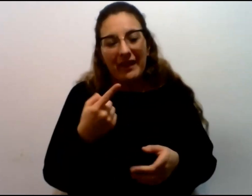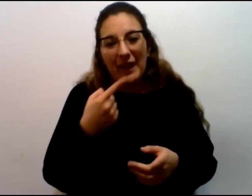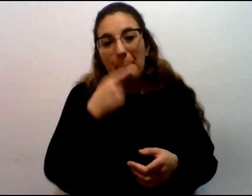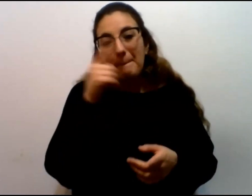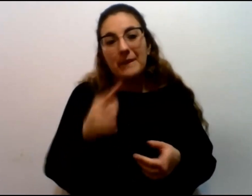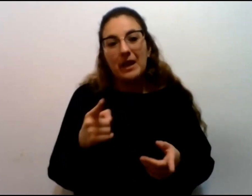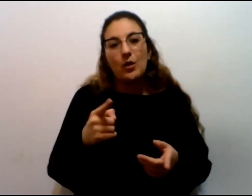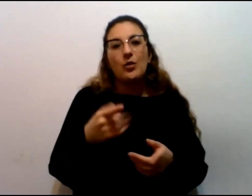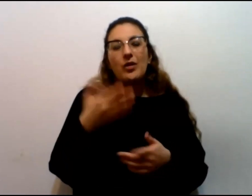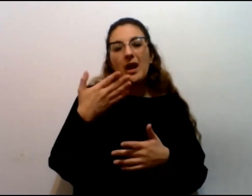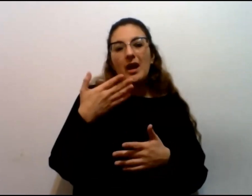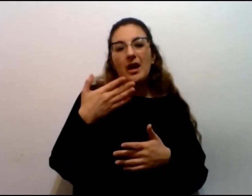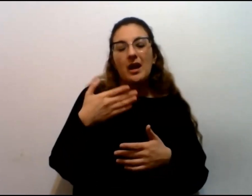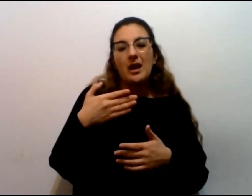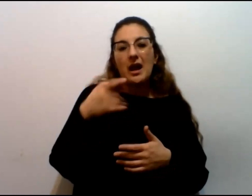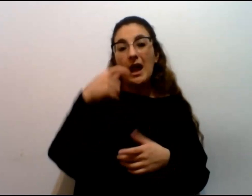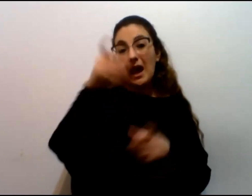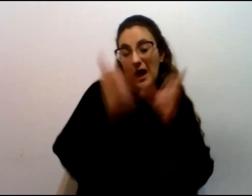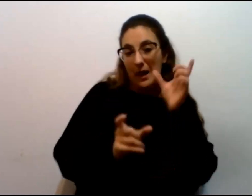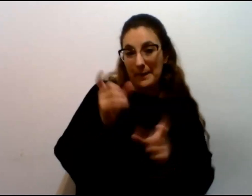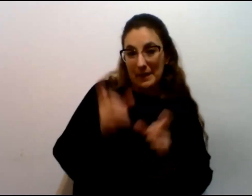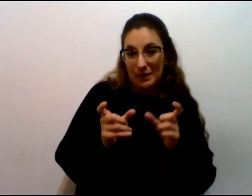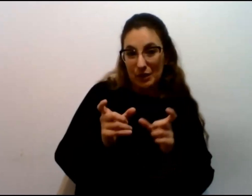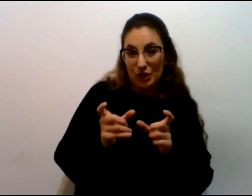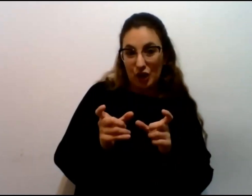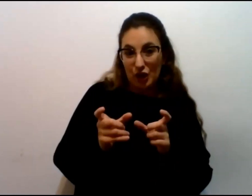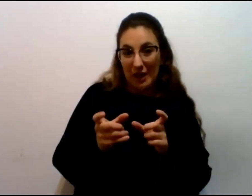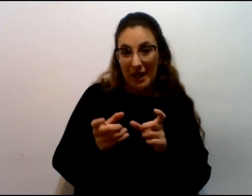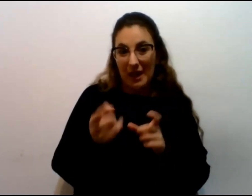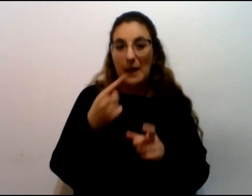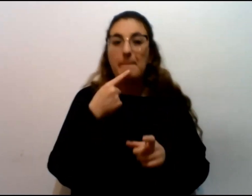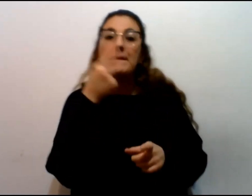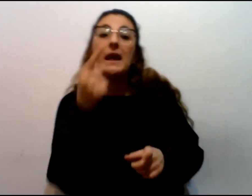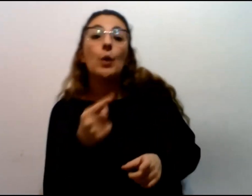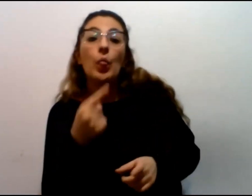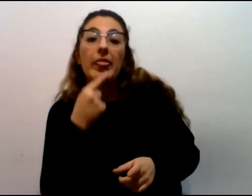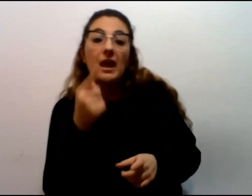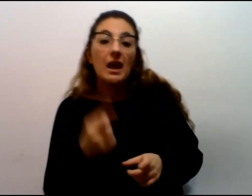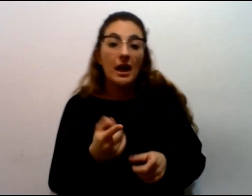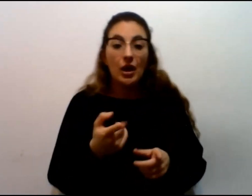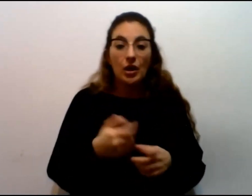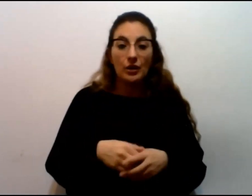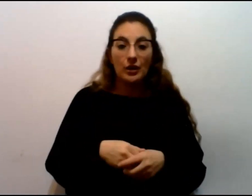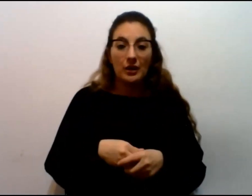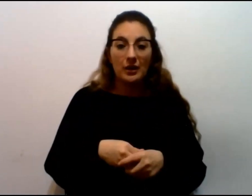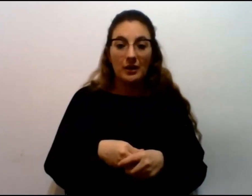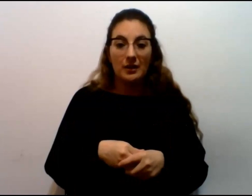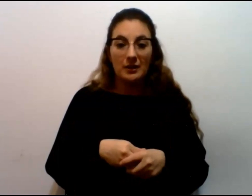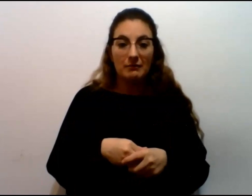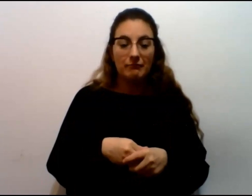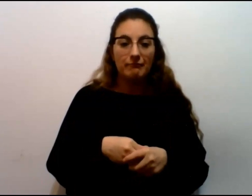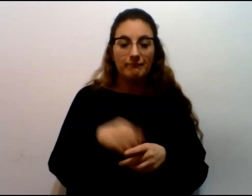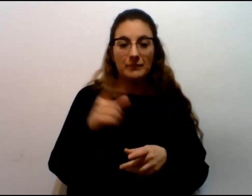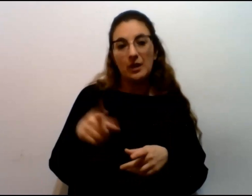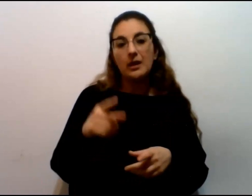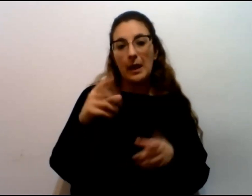se les va Complicando Con las personas Que hicieron consultas Cada una De las consultas Que hicieron Son temas centrales De